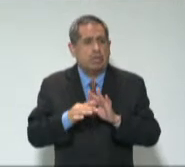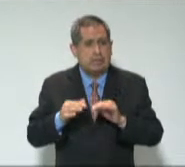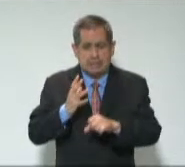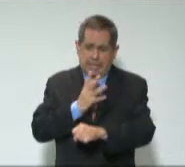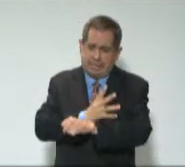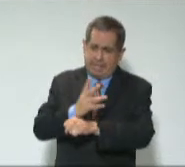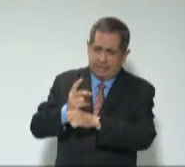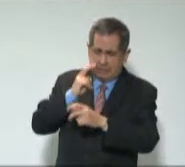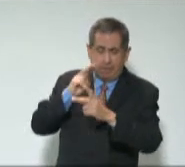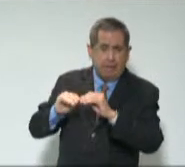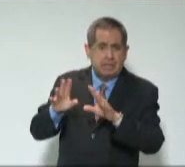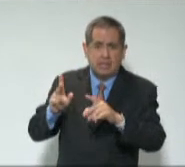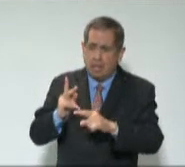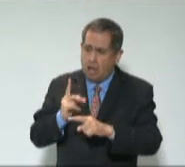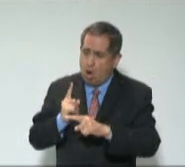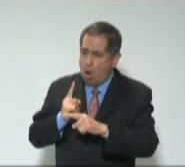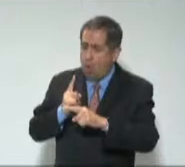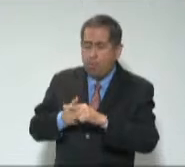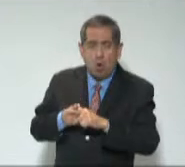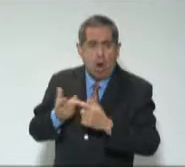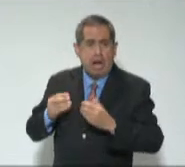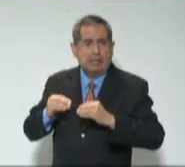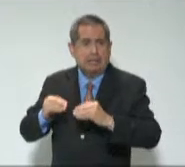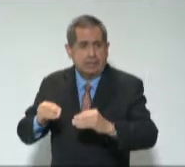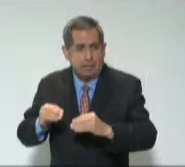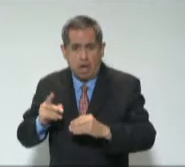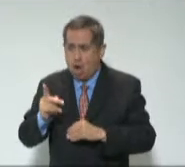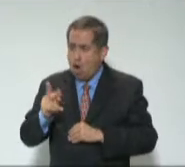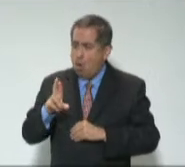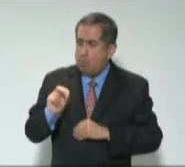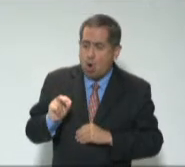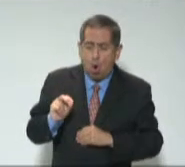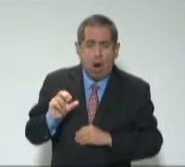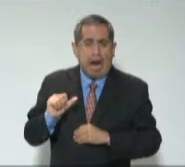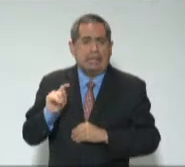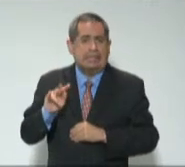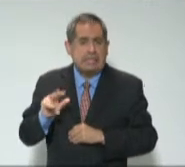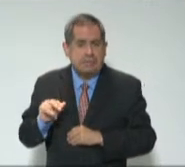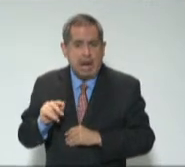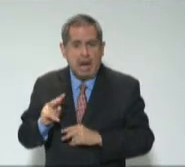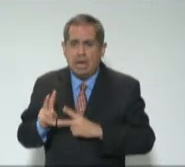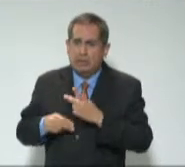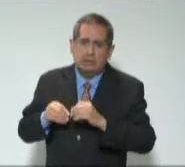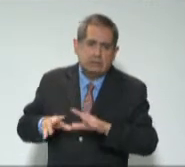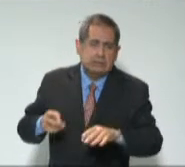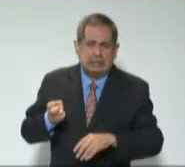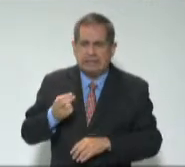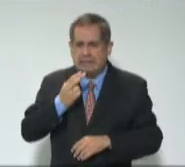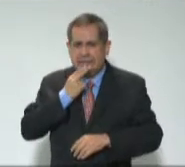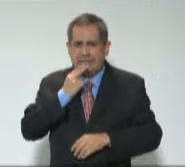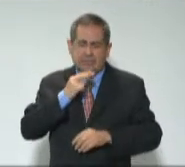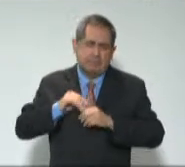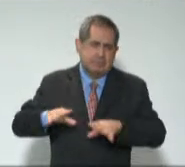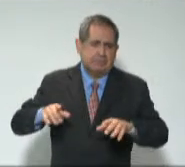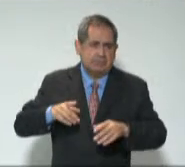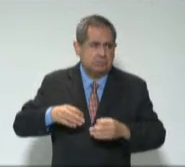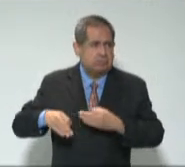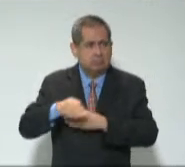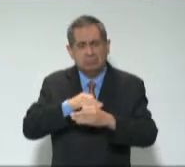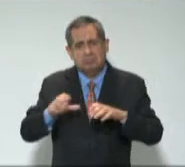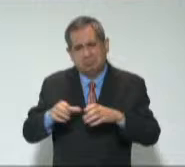transparencia proactiva y no solamente reactiva como un elemento consustancial a la gestión